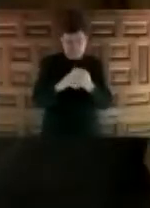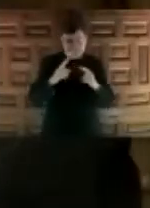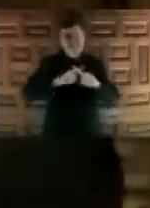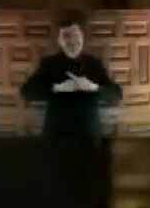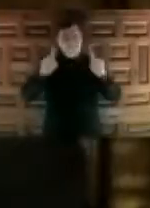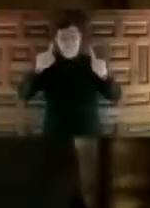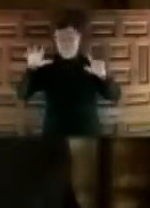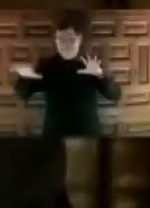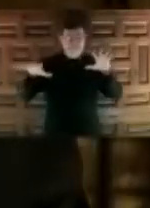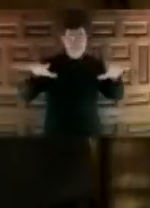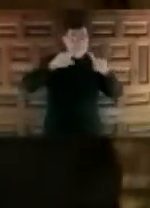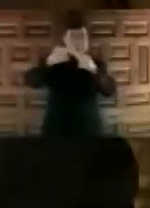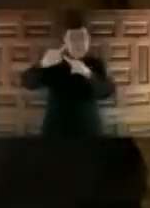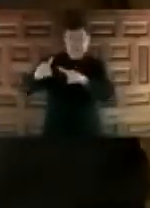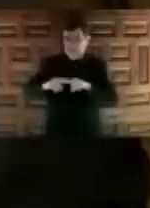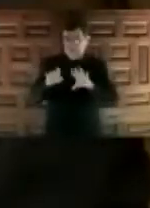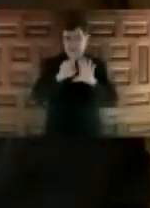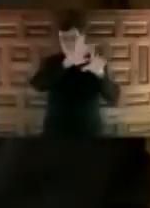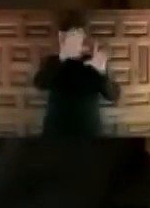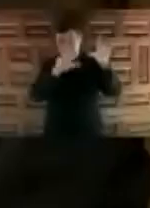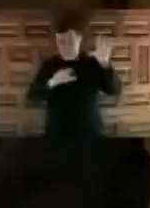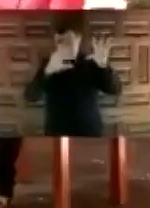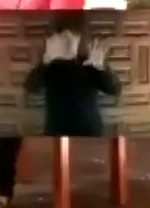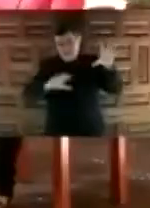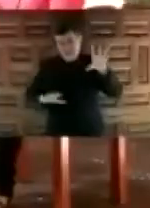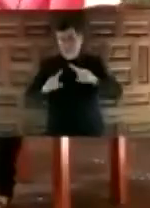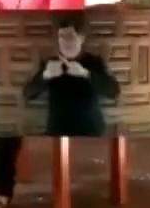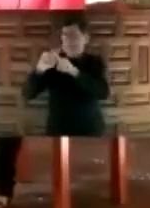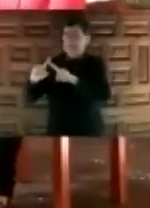totalmente distintas en el conjunto de nuestra geografía nacional.